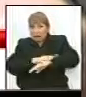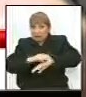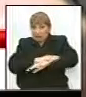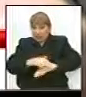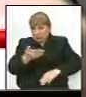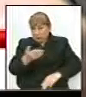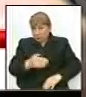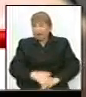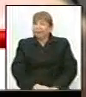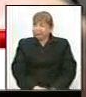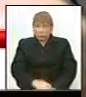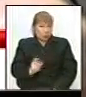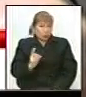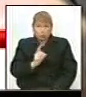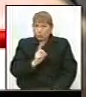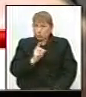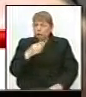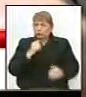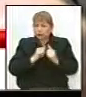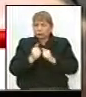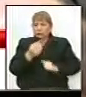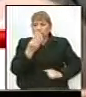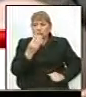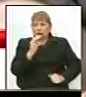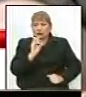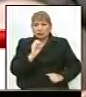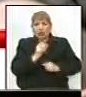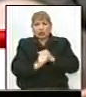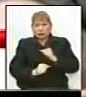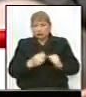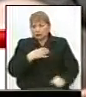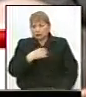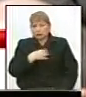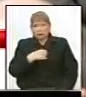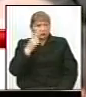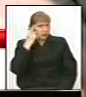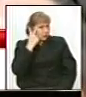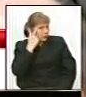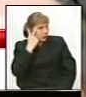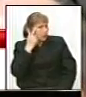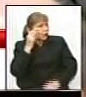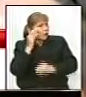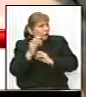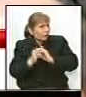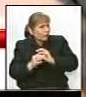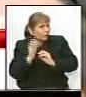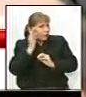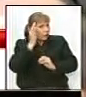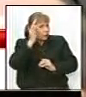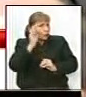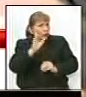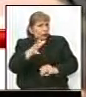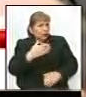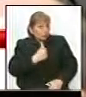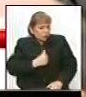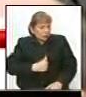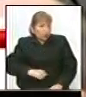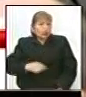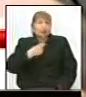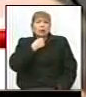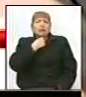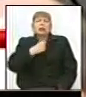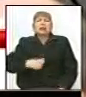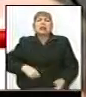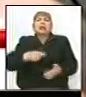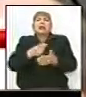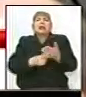piensen, nosotros hemos pasado los 40 años. ¿No han pensado en sus familias, en sus hijos, en sus nietos? Y que algún día dirá, ¿qué ha hecho